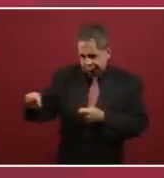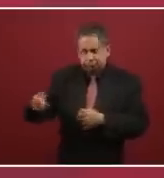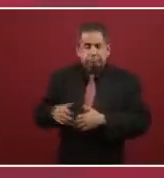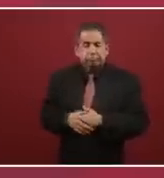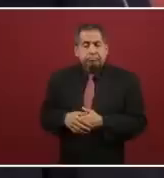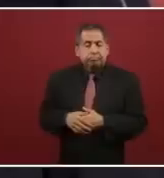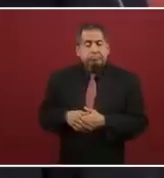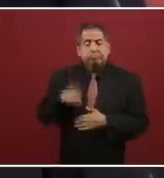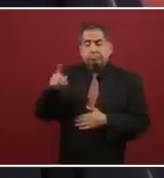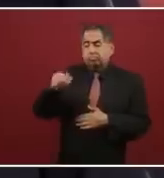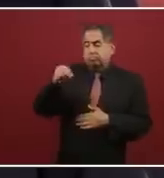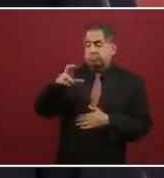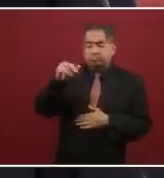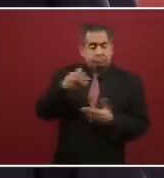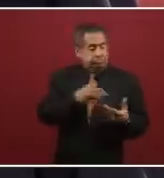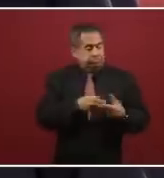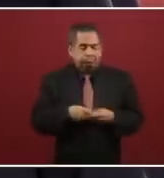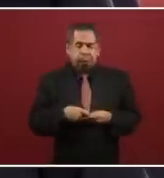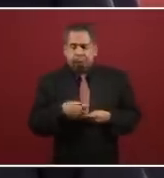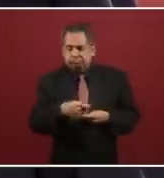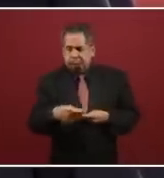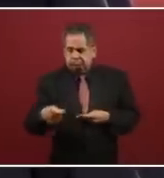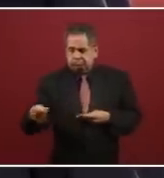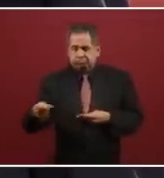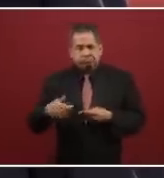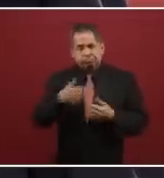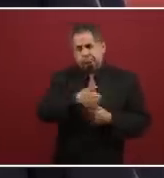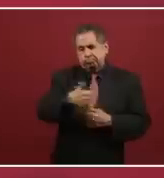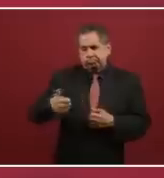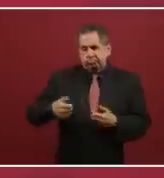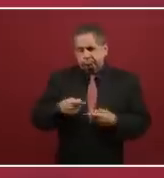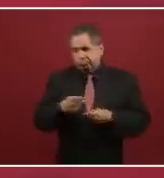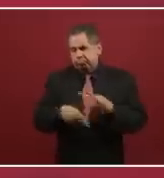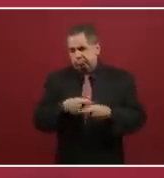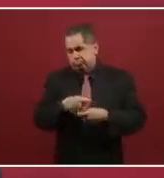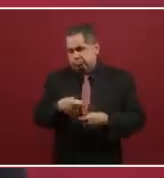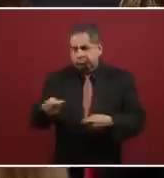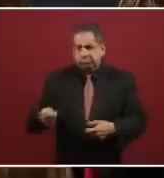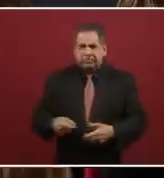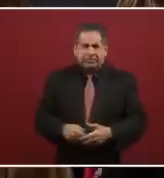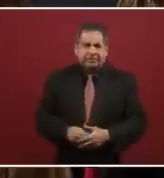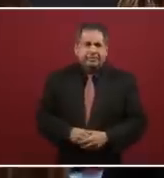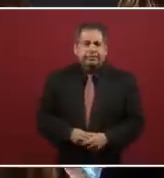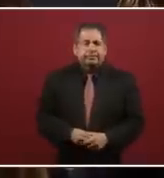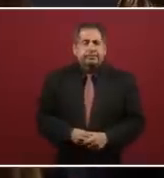Marcelo la va a entregar a cada uno de los participantes.